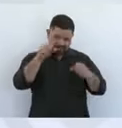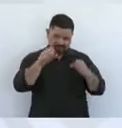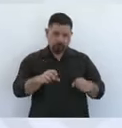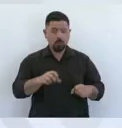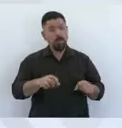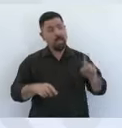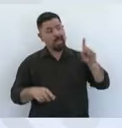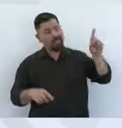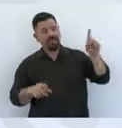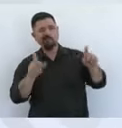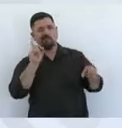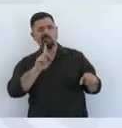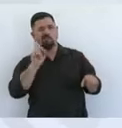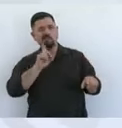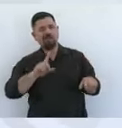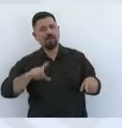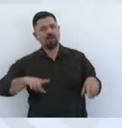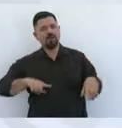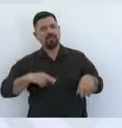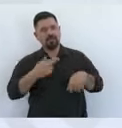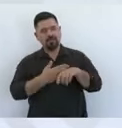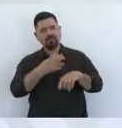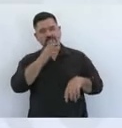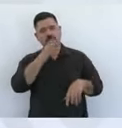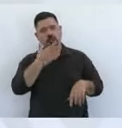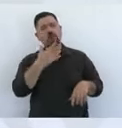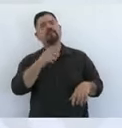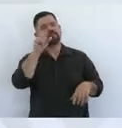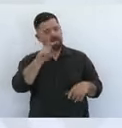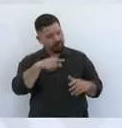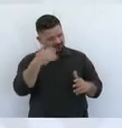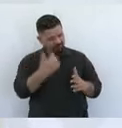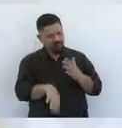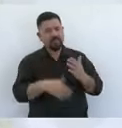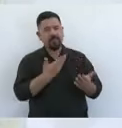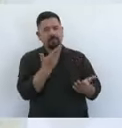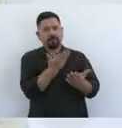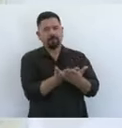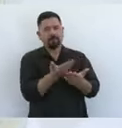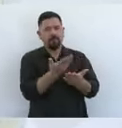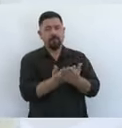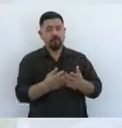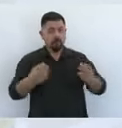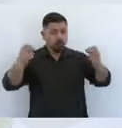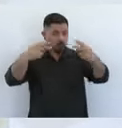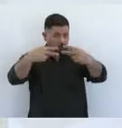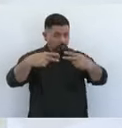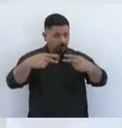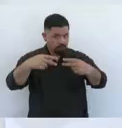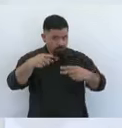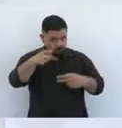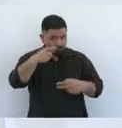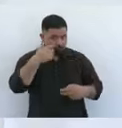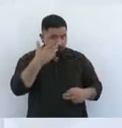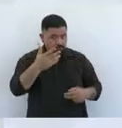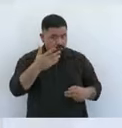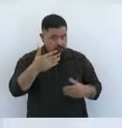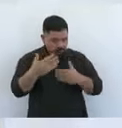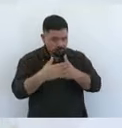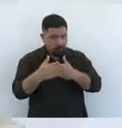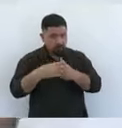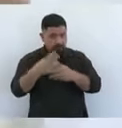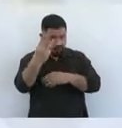salir otras demandas en el caso de Chihuahua. Y nos vemos, si les parece, en